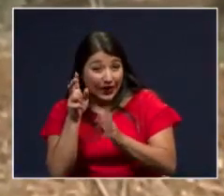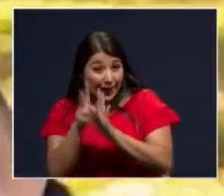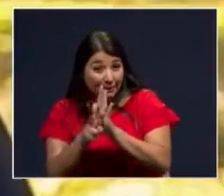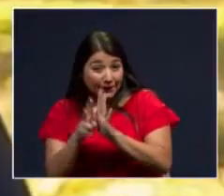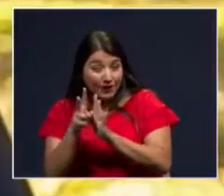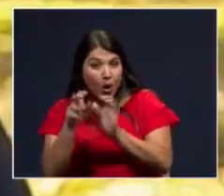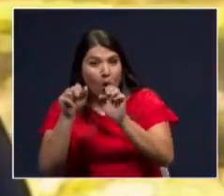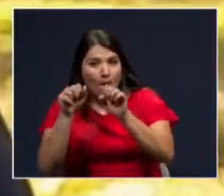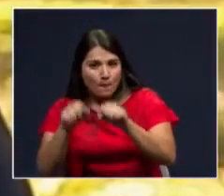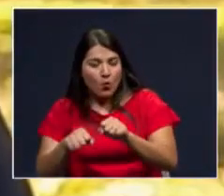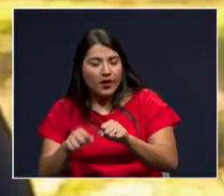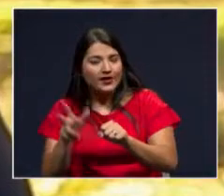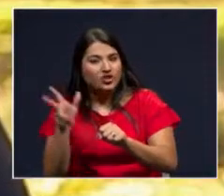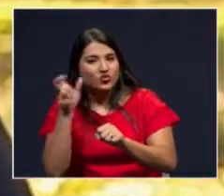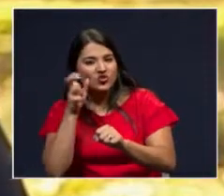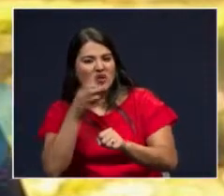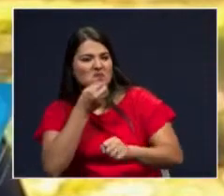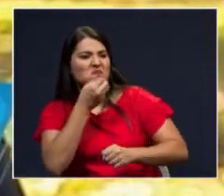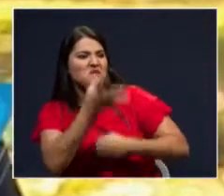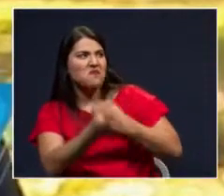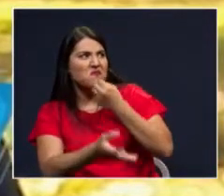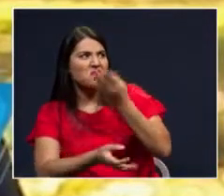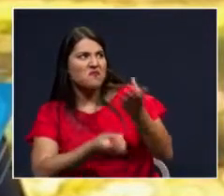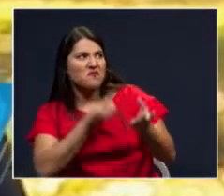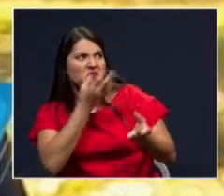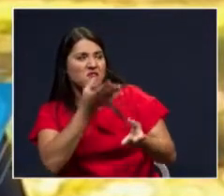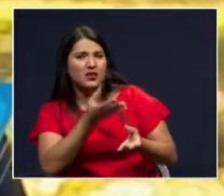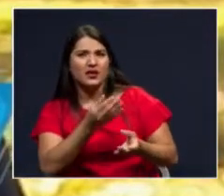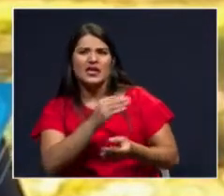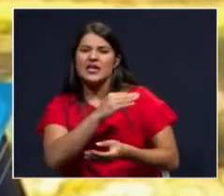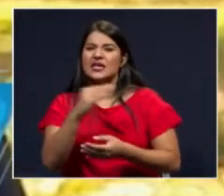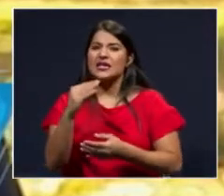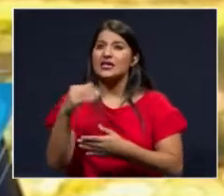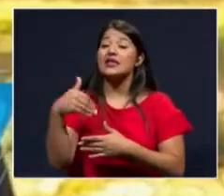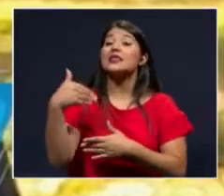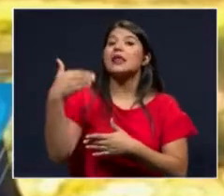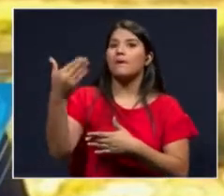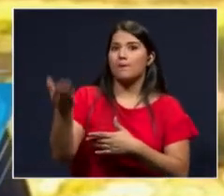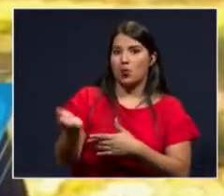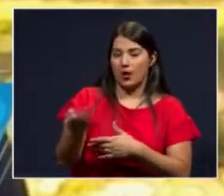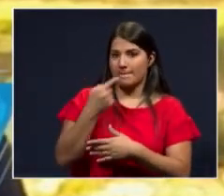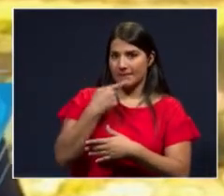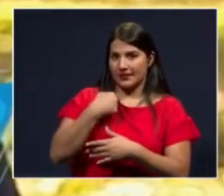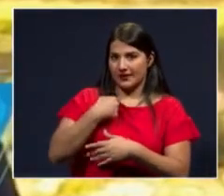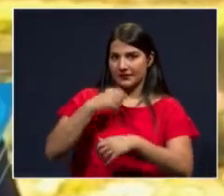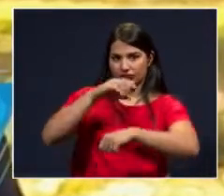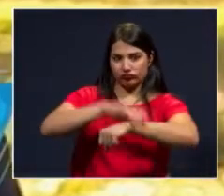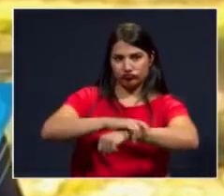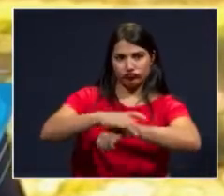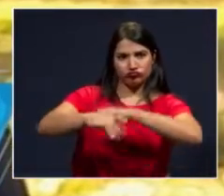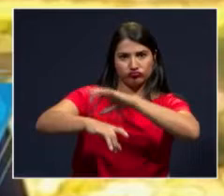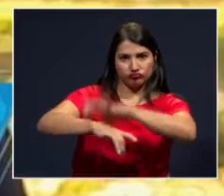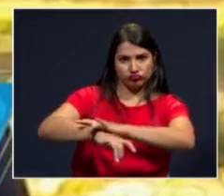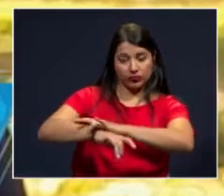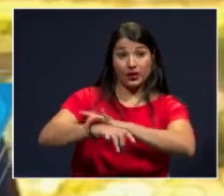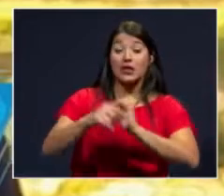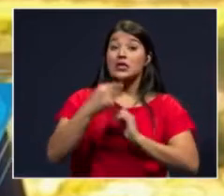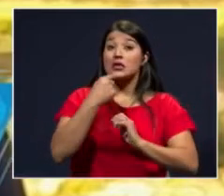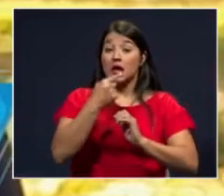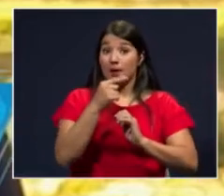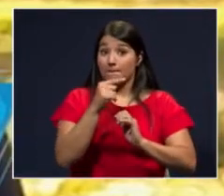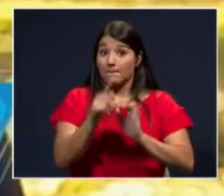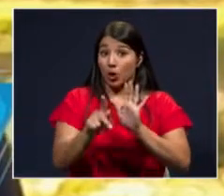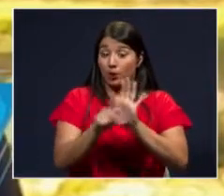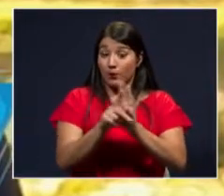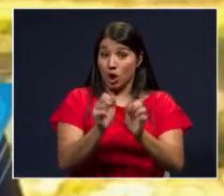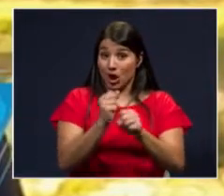con un montón de improperios y según ella me explica luego, le esposaron, cosa que es prohibida por el caso que supuestamente están